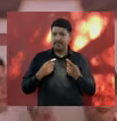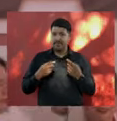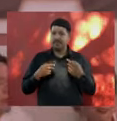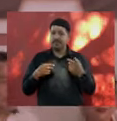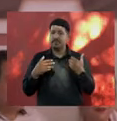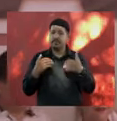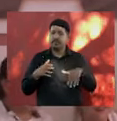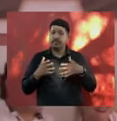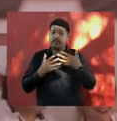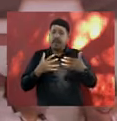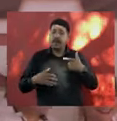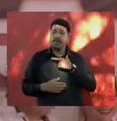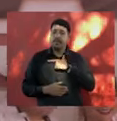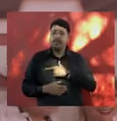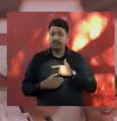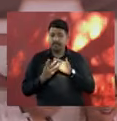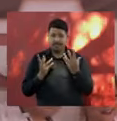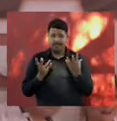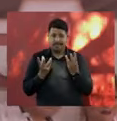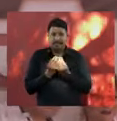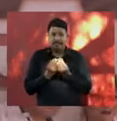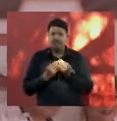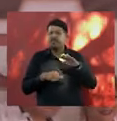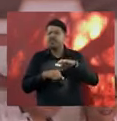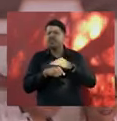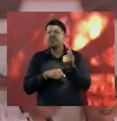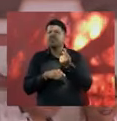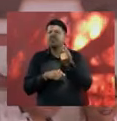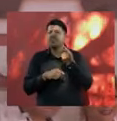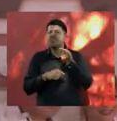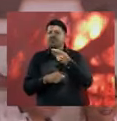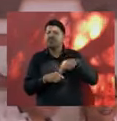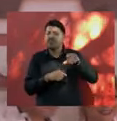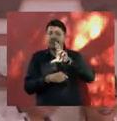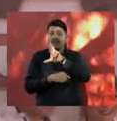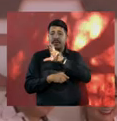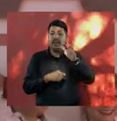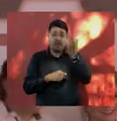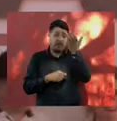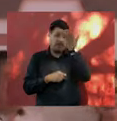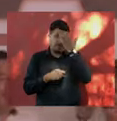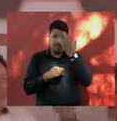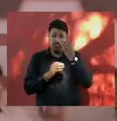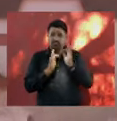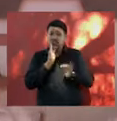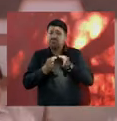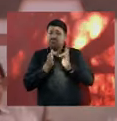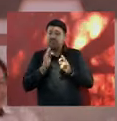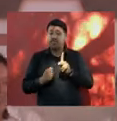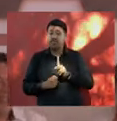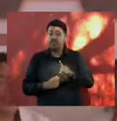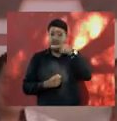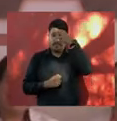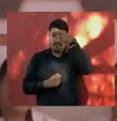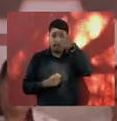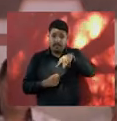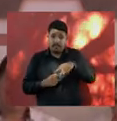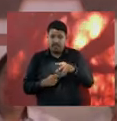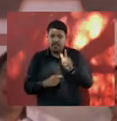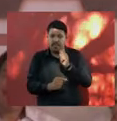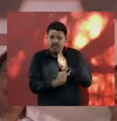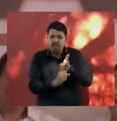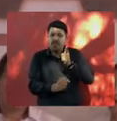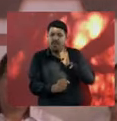un enorme gusto porque hay un reconocimiento en el pueblo de México de lo que está pasando en